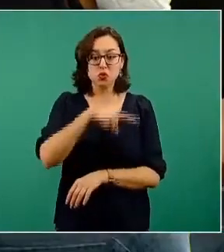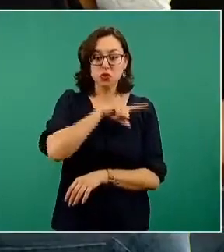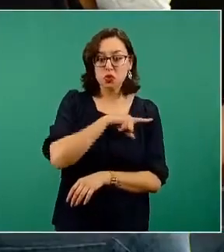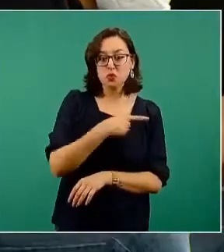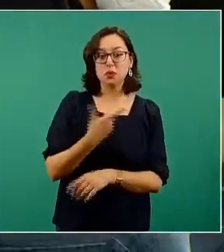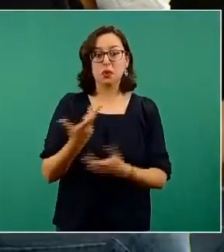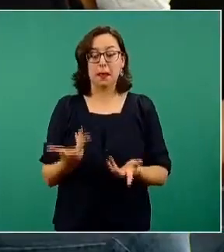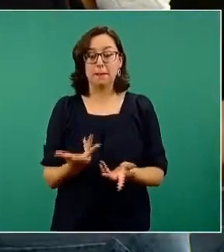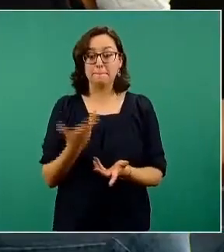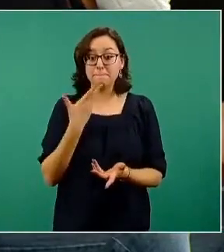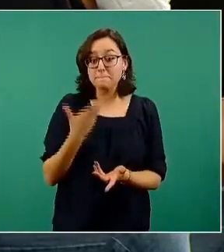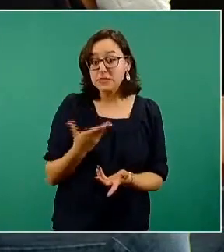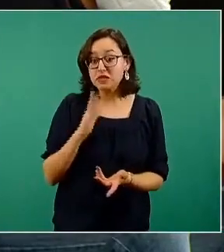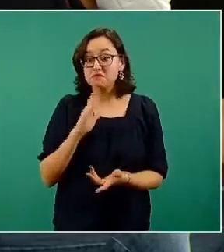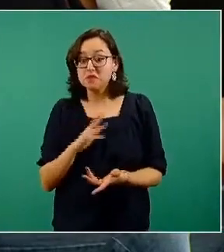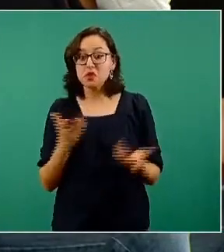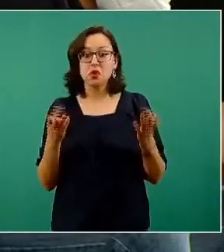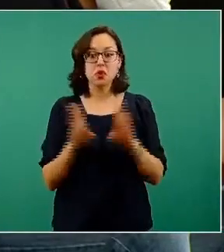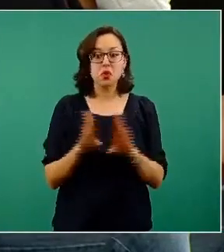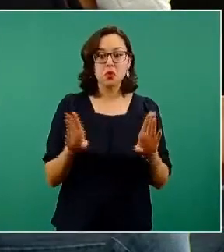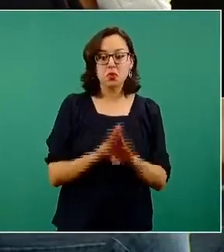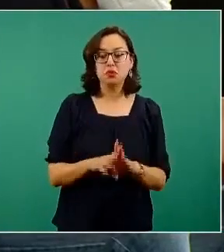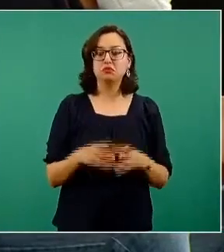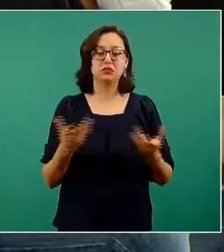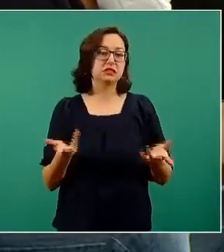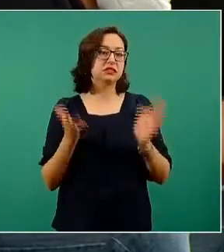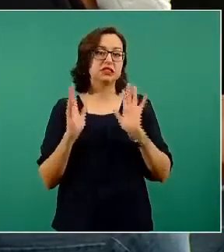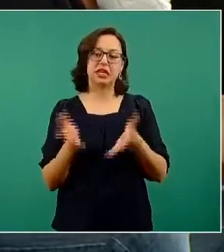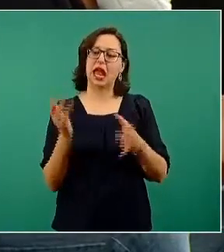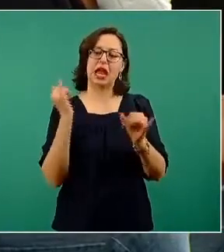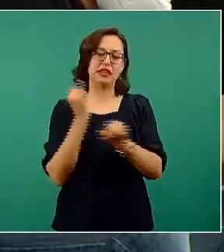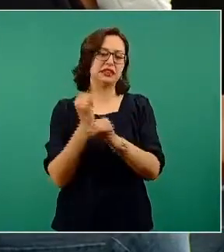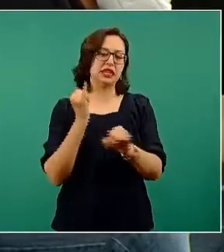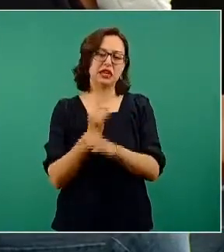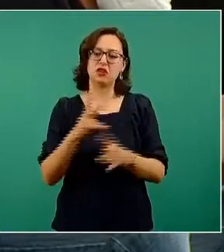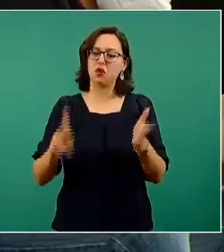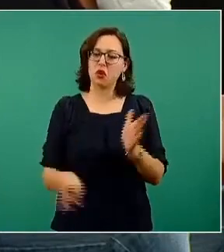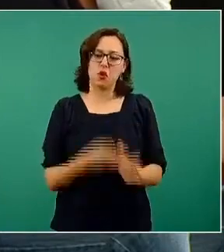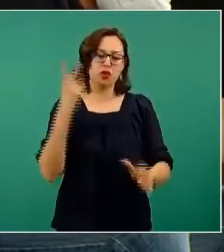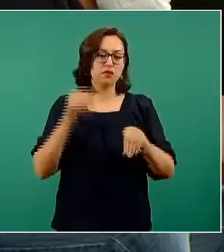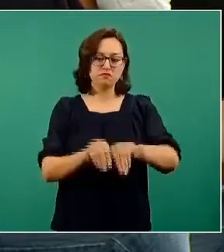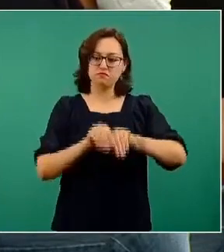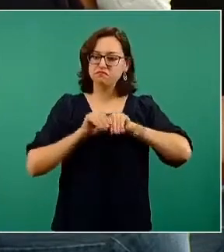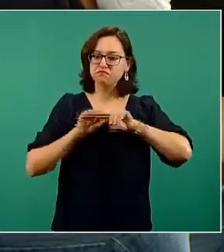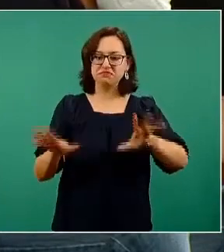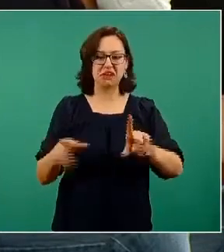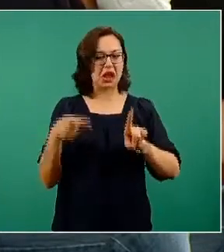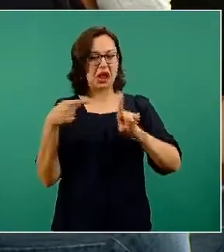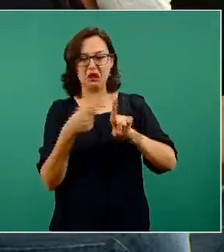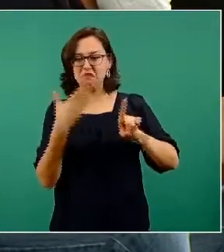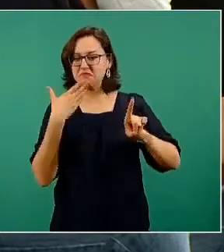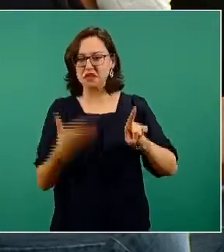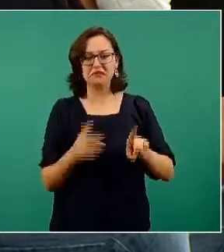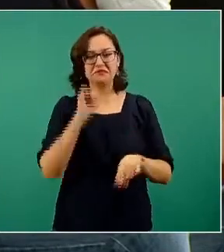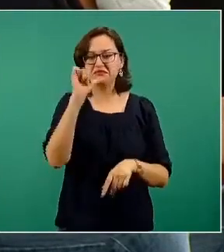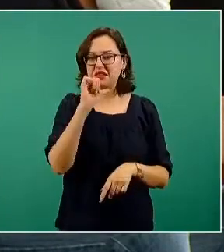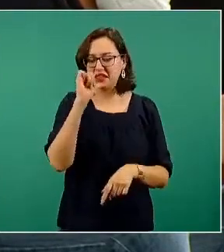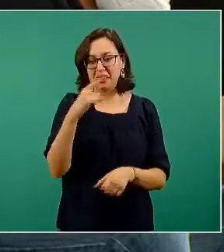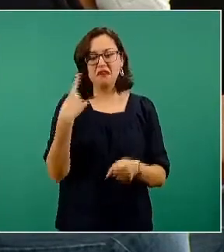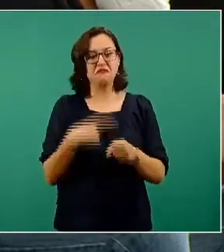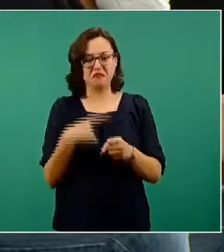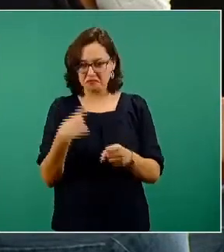Nuevamente le comento que se ha manejado, hay versiones en internet de que señalan que no está bien,